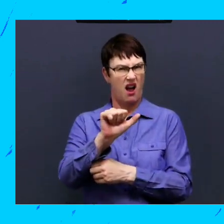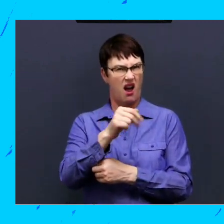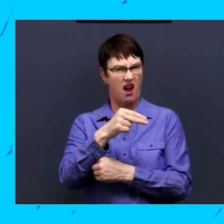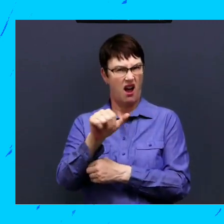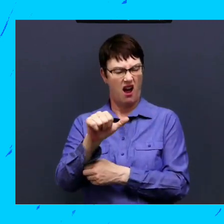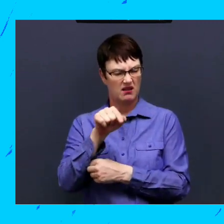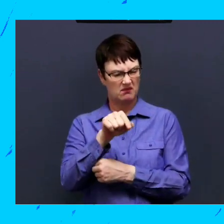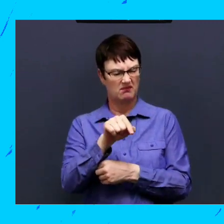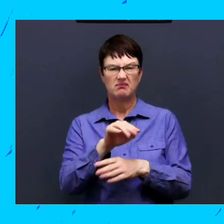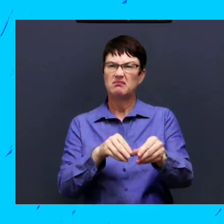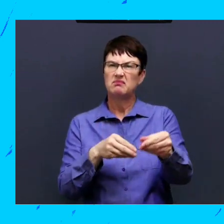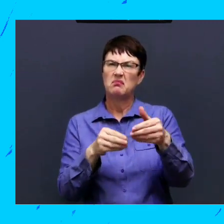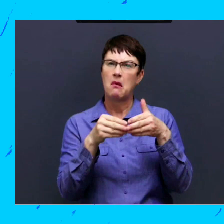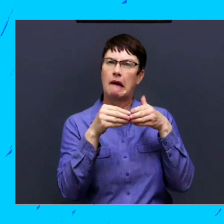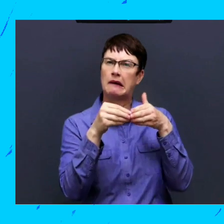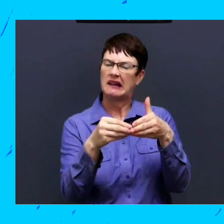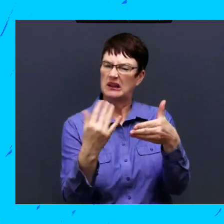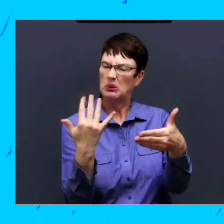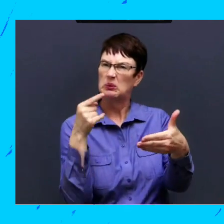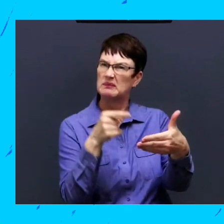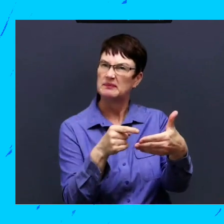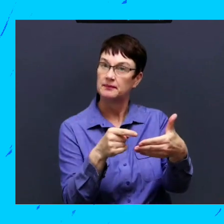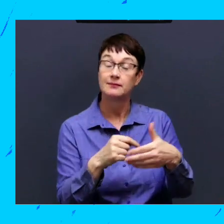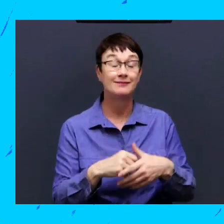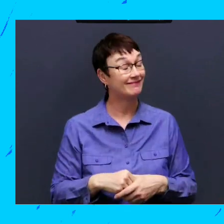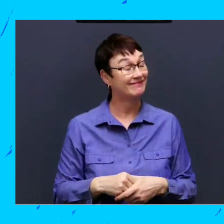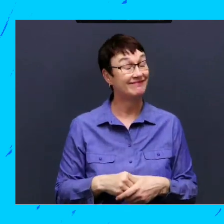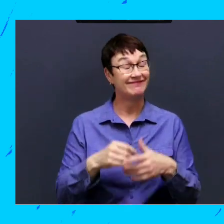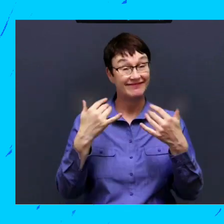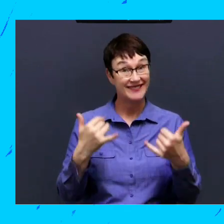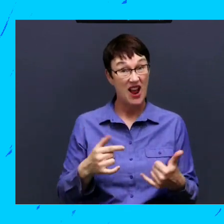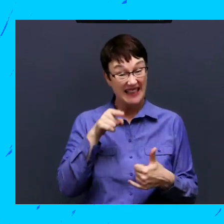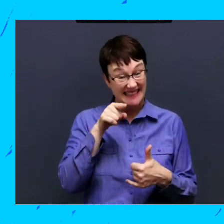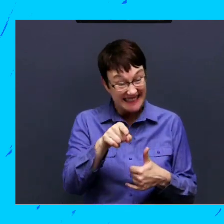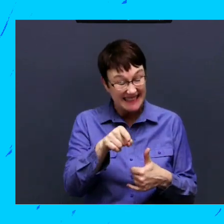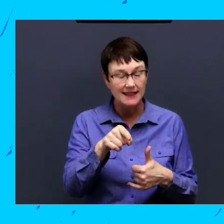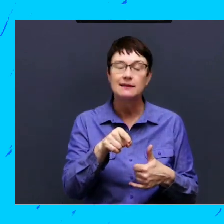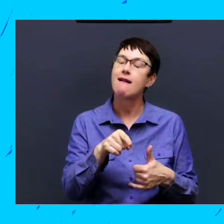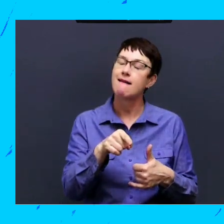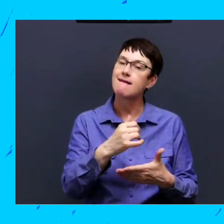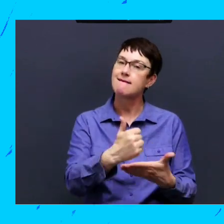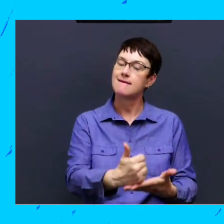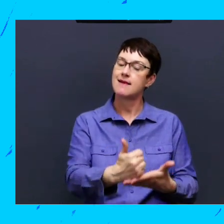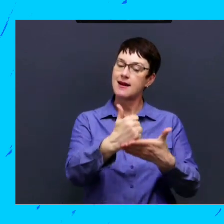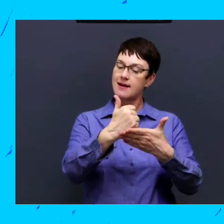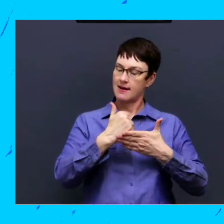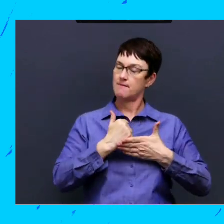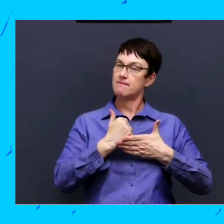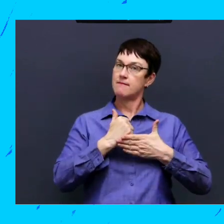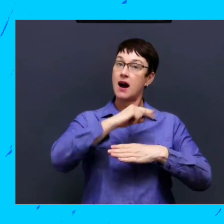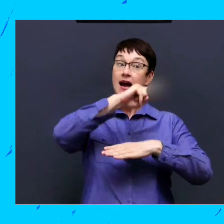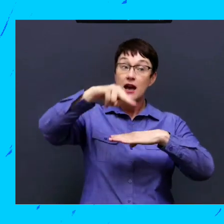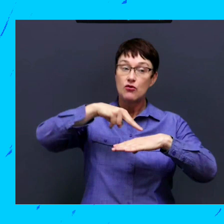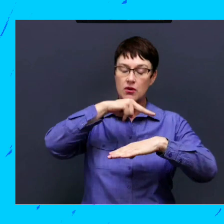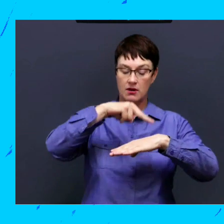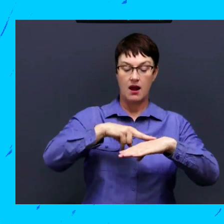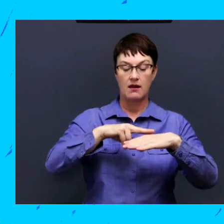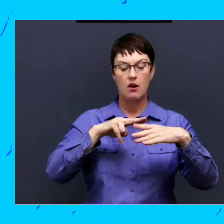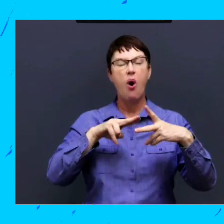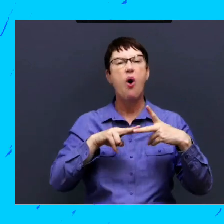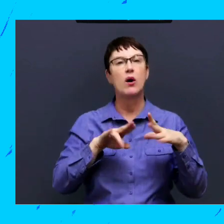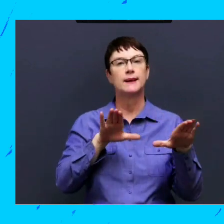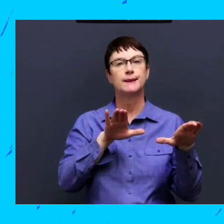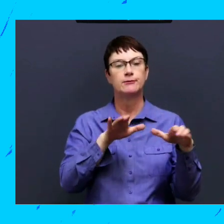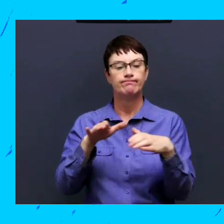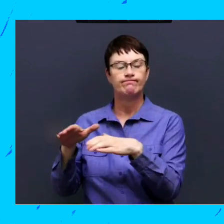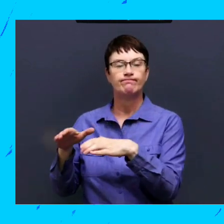nueva edición, este es un guía paso a paso para los procesos de programas nacionales y regionales.